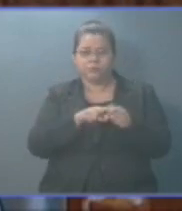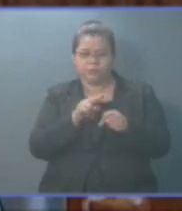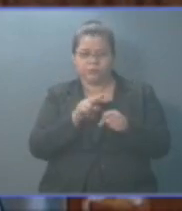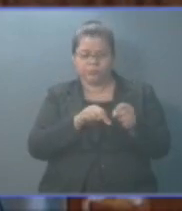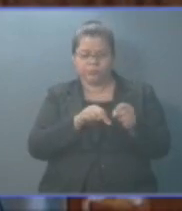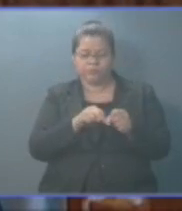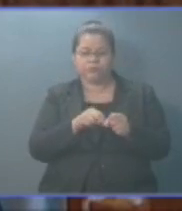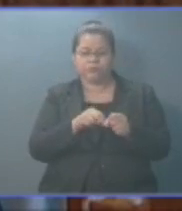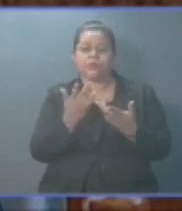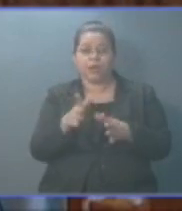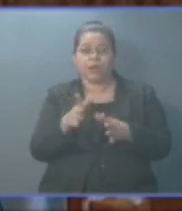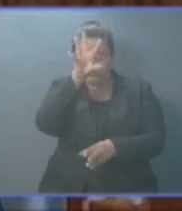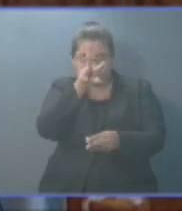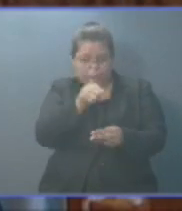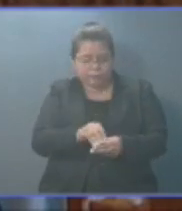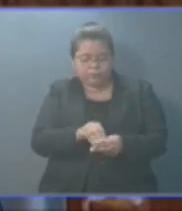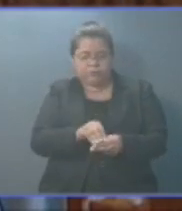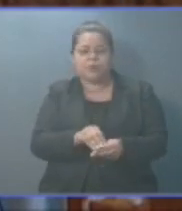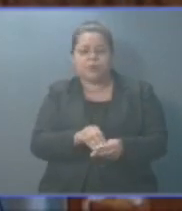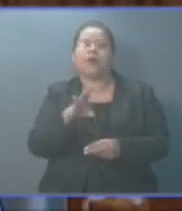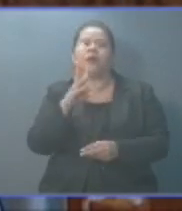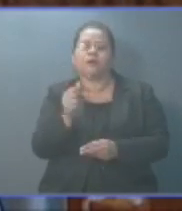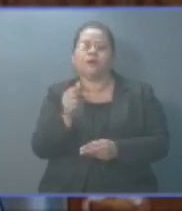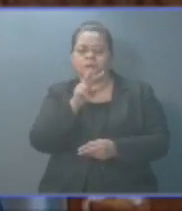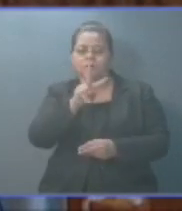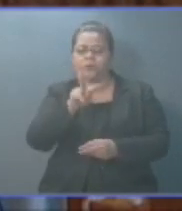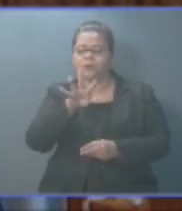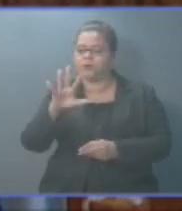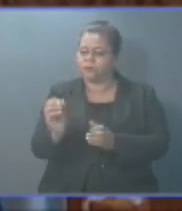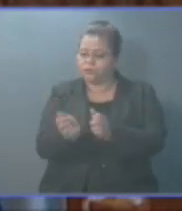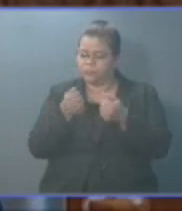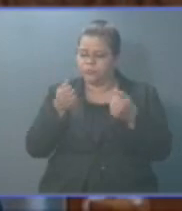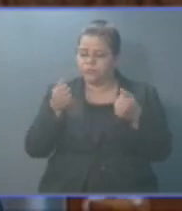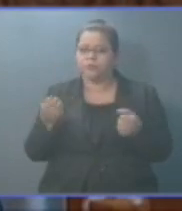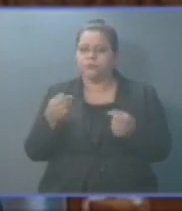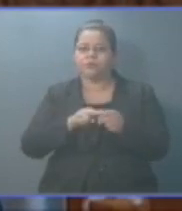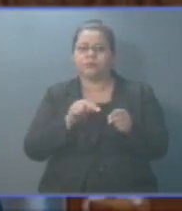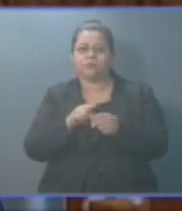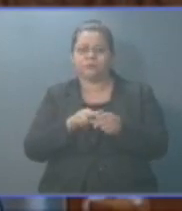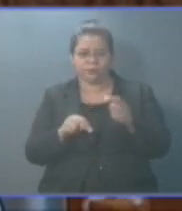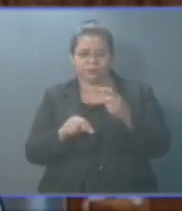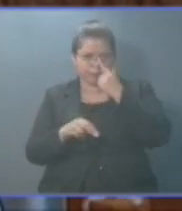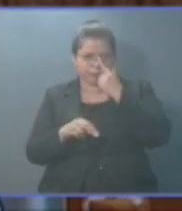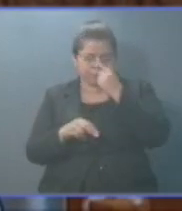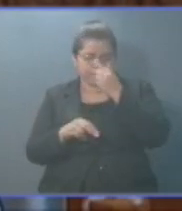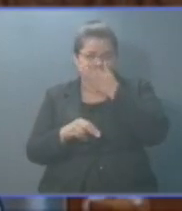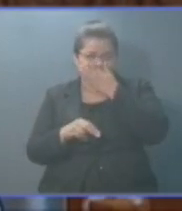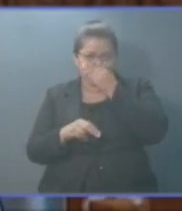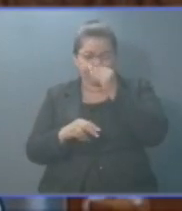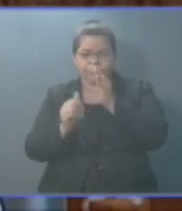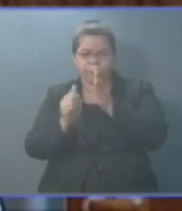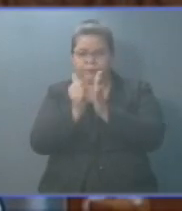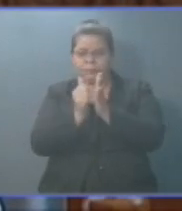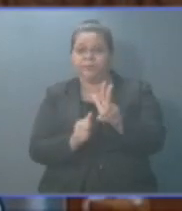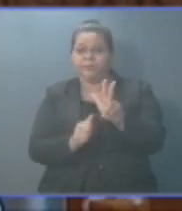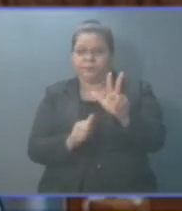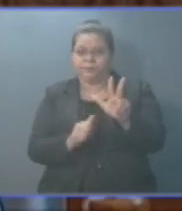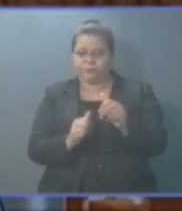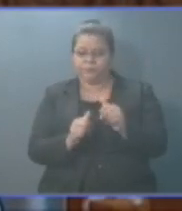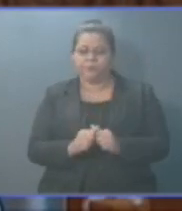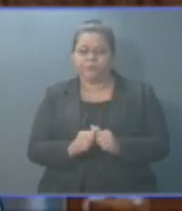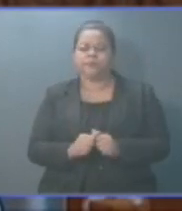lo cual asciende a un total de 250 millones de dólares. Artículo 3. Los